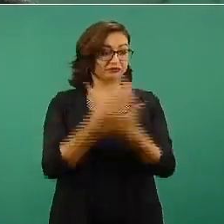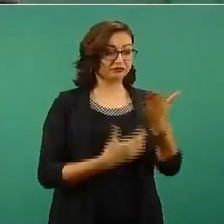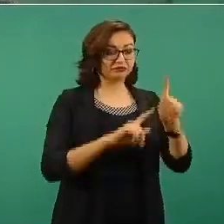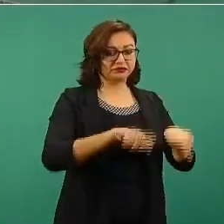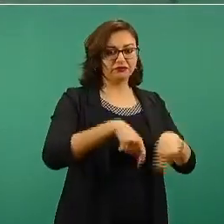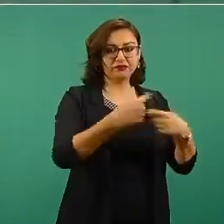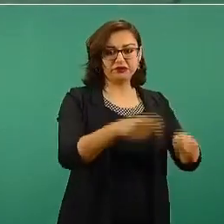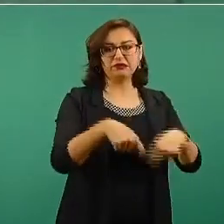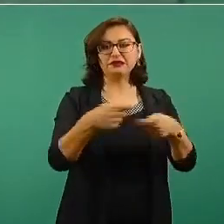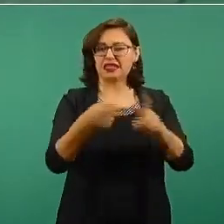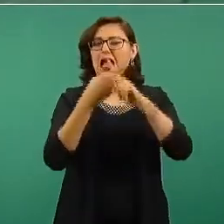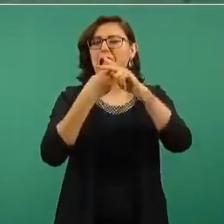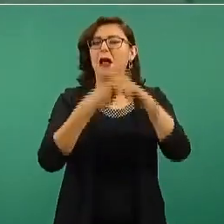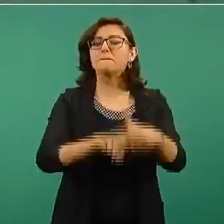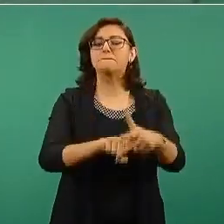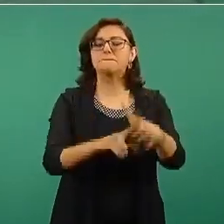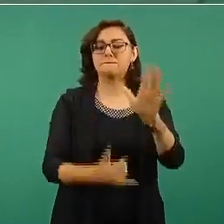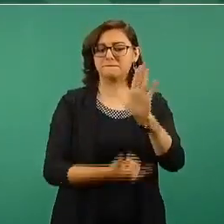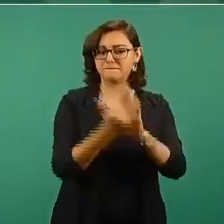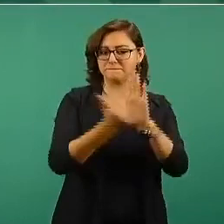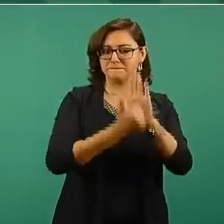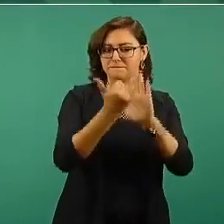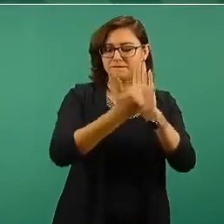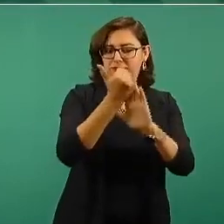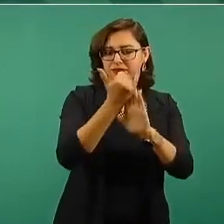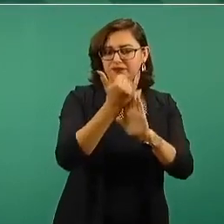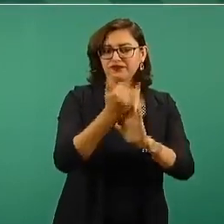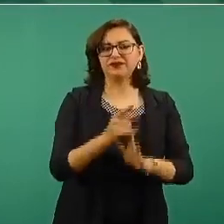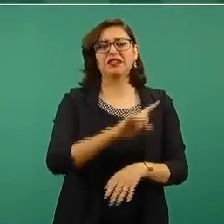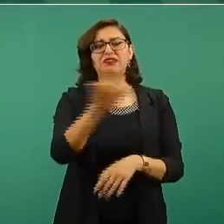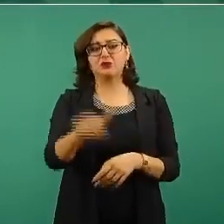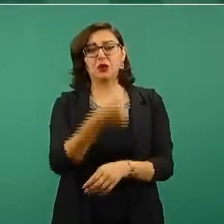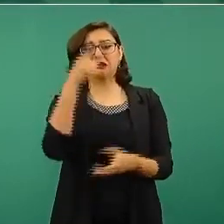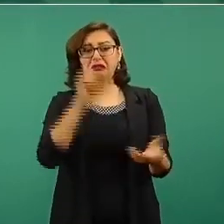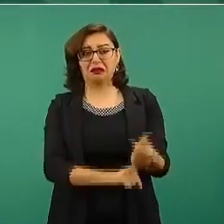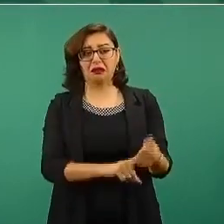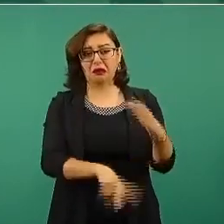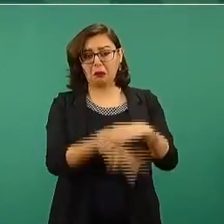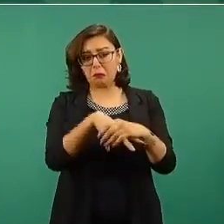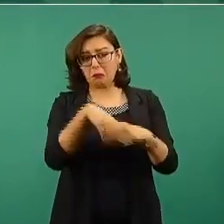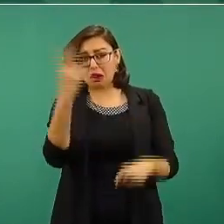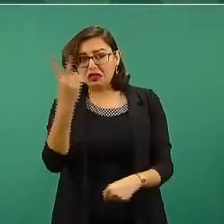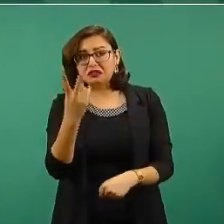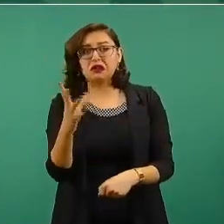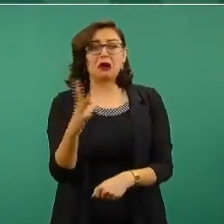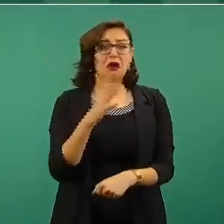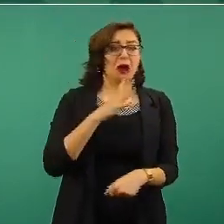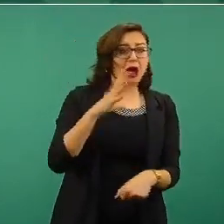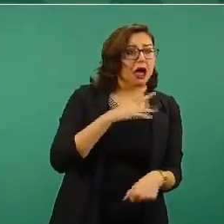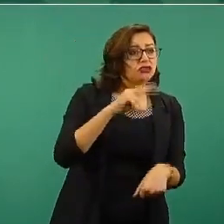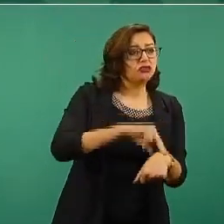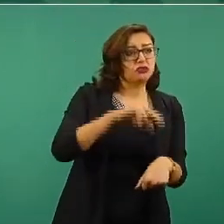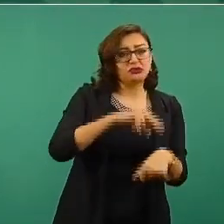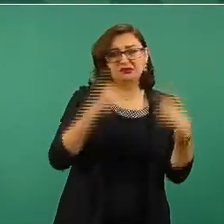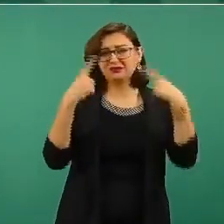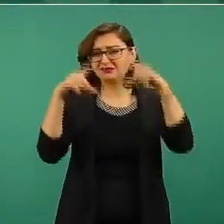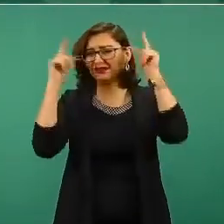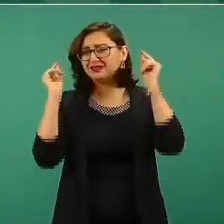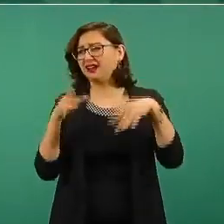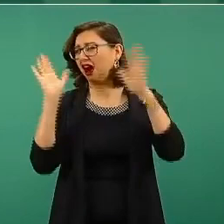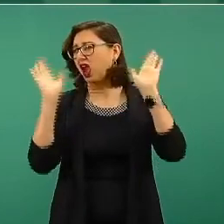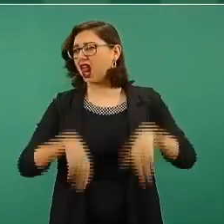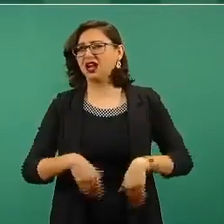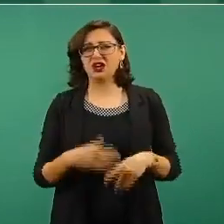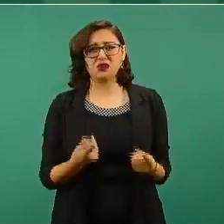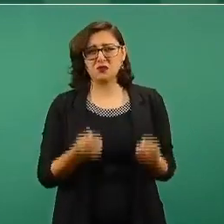pensando nada más en la construcción, el equipamiento, o si había médicos, eso ya no